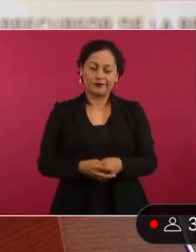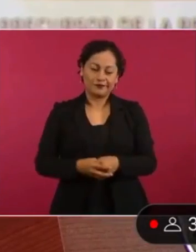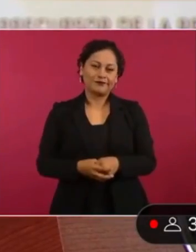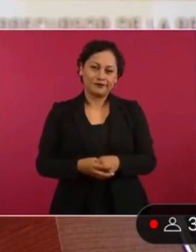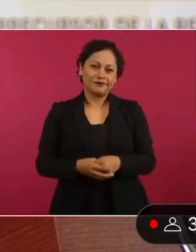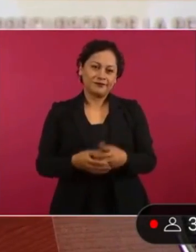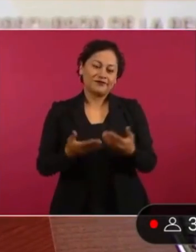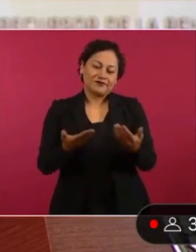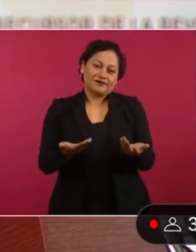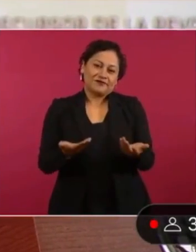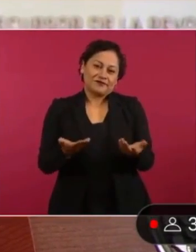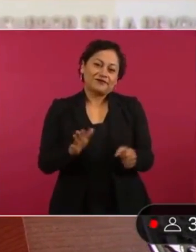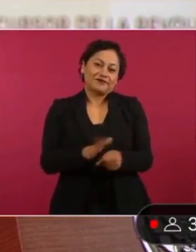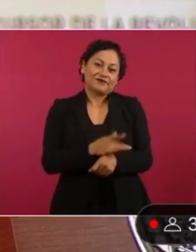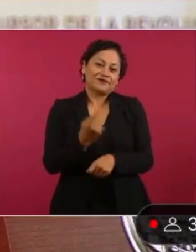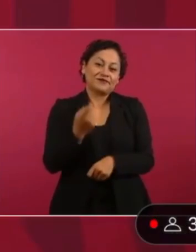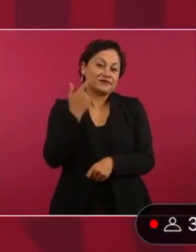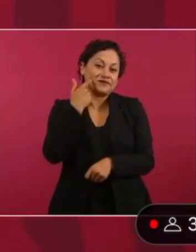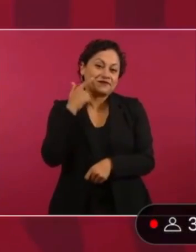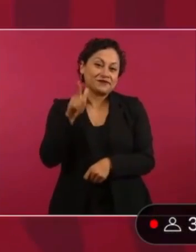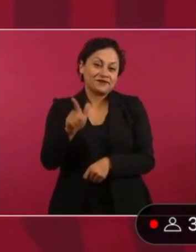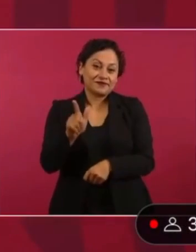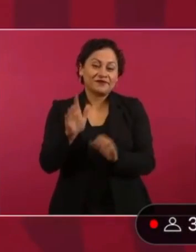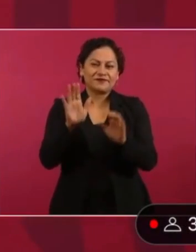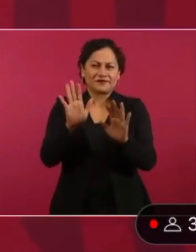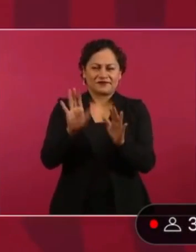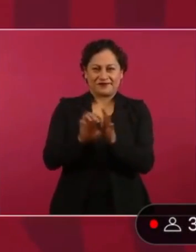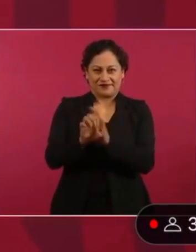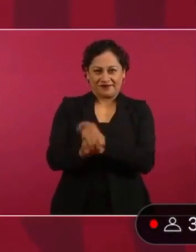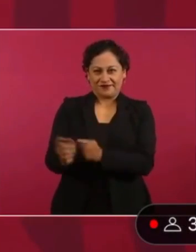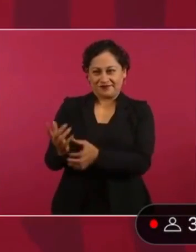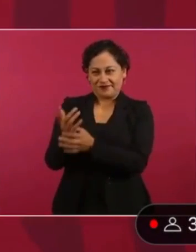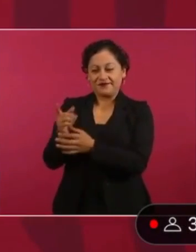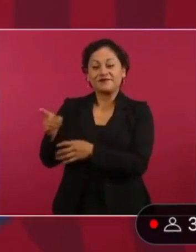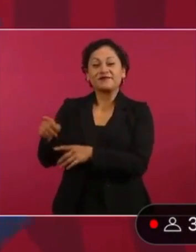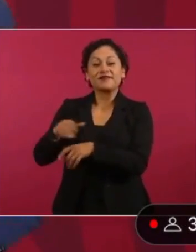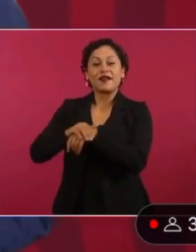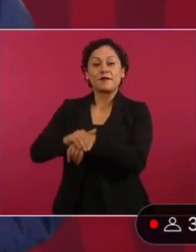porque no les gusta como diría mi amigo López Dóriga